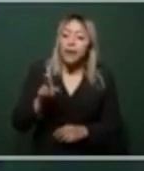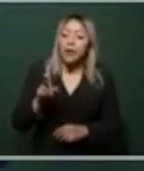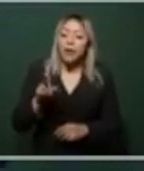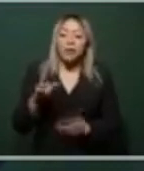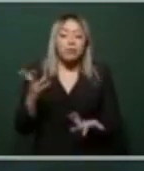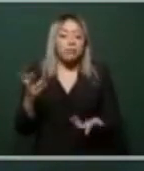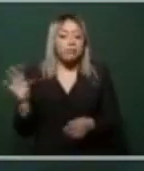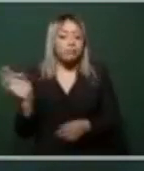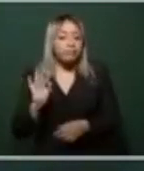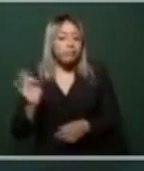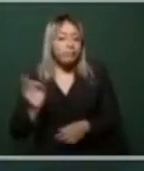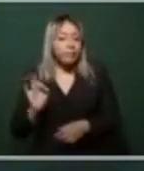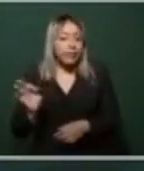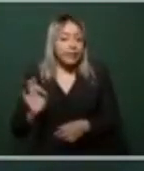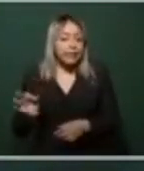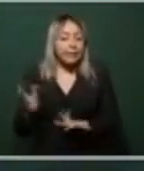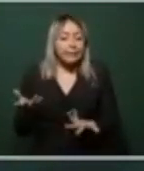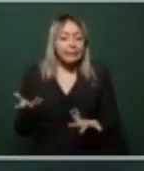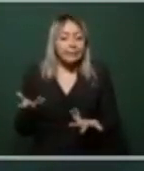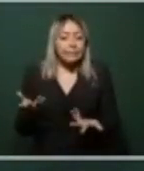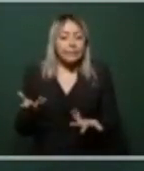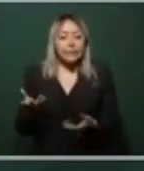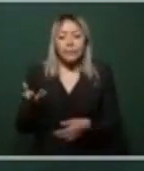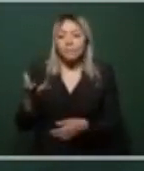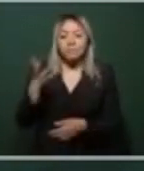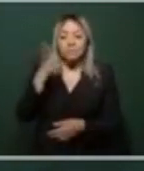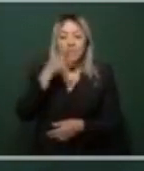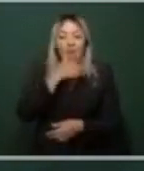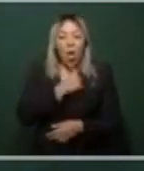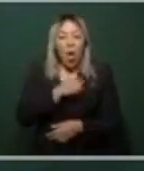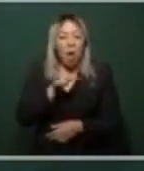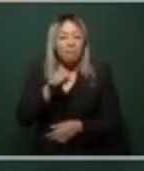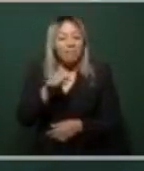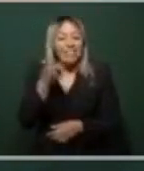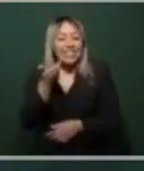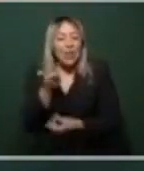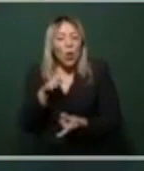no se puede demostrar el origen,